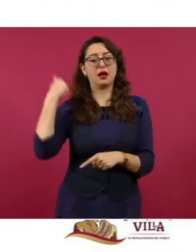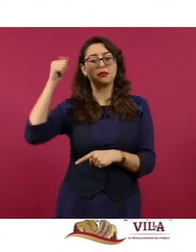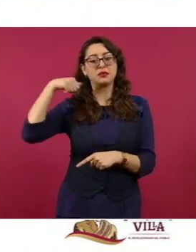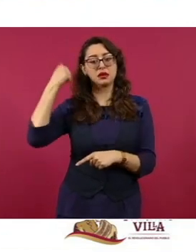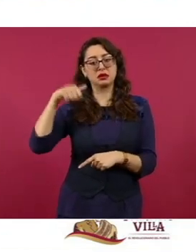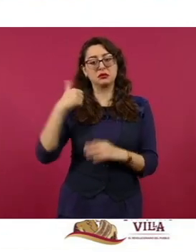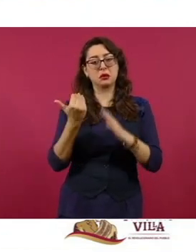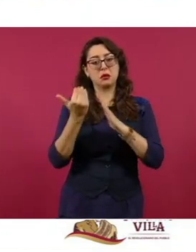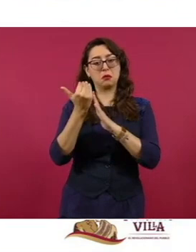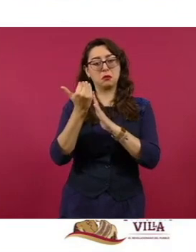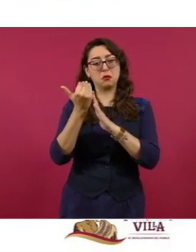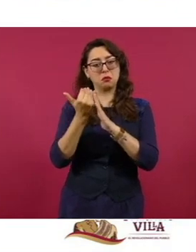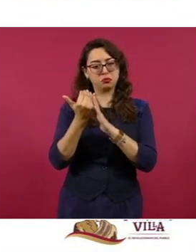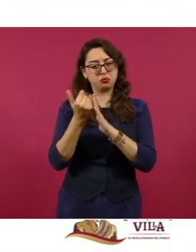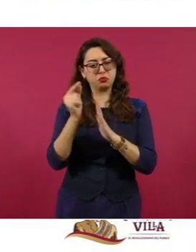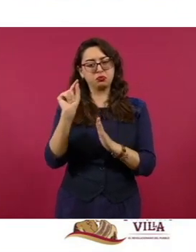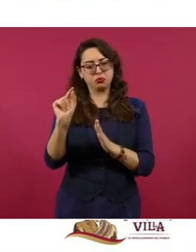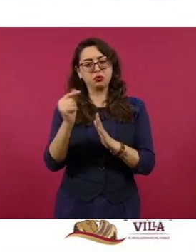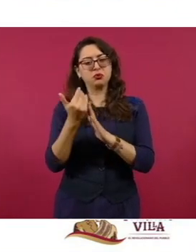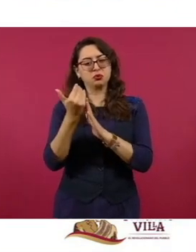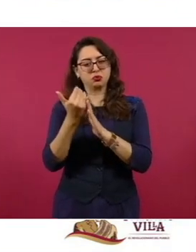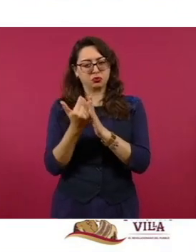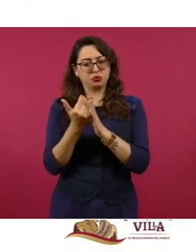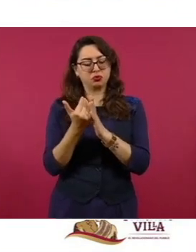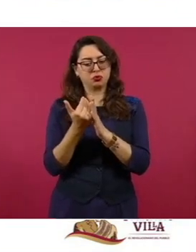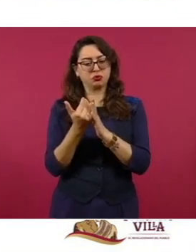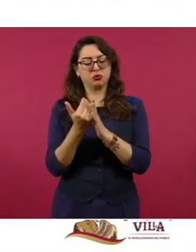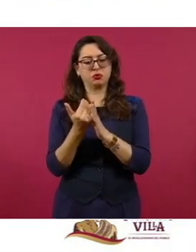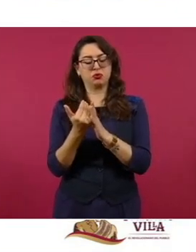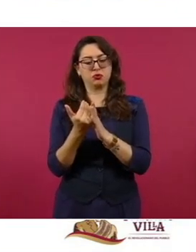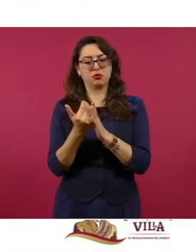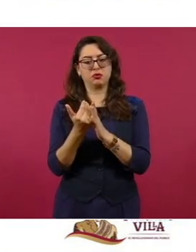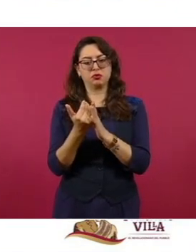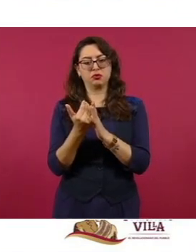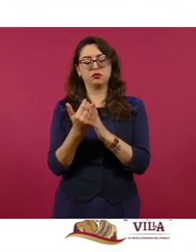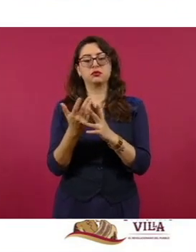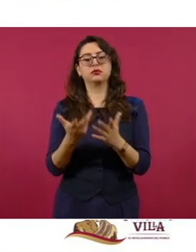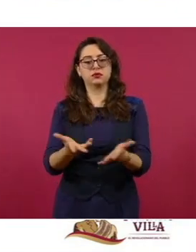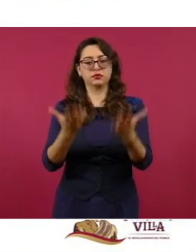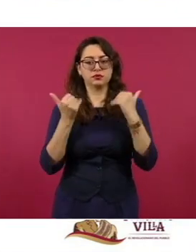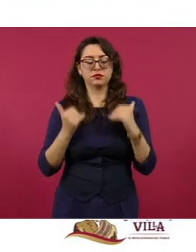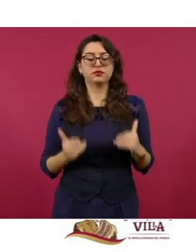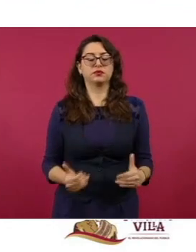de en el periodo, en el histórico, en este mes de abril adelante.